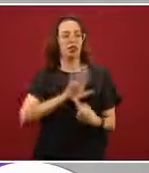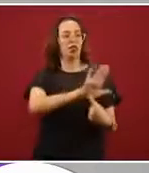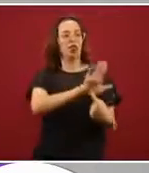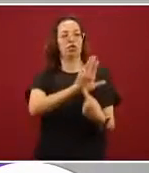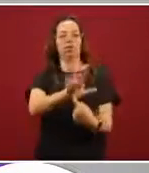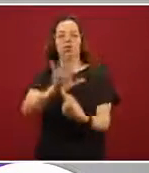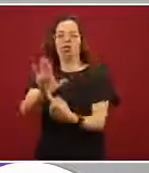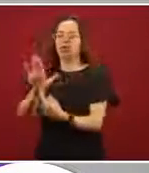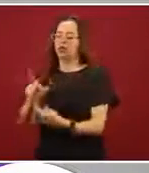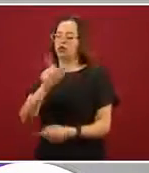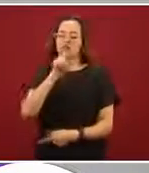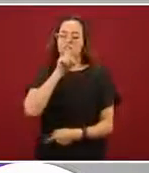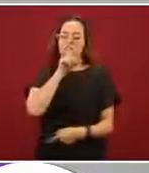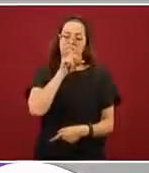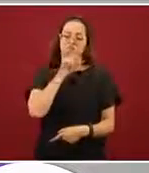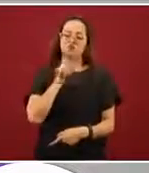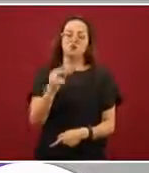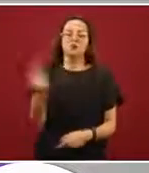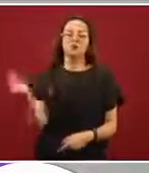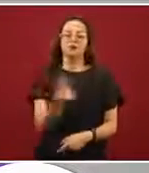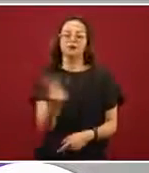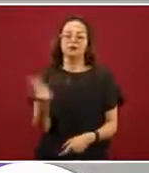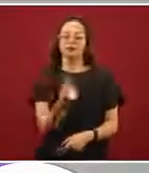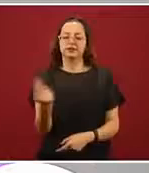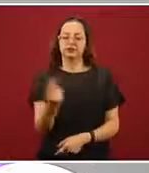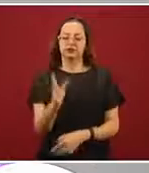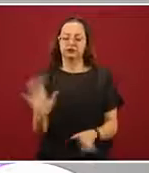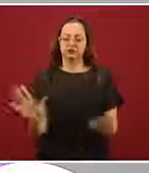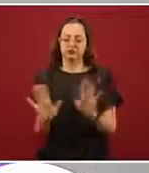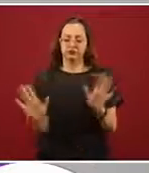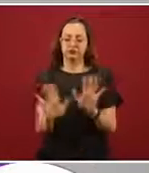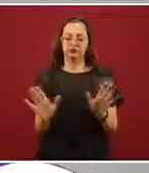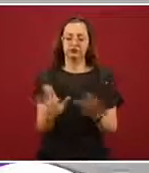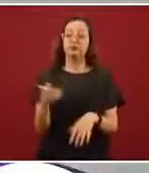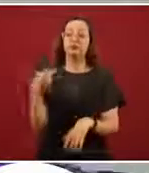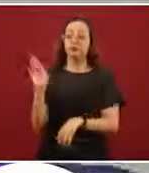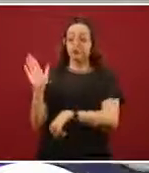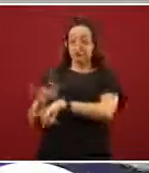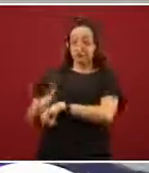lo que hacían. No, nada más